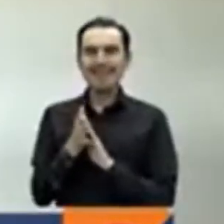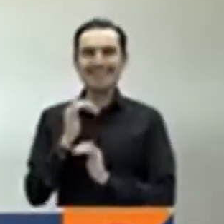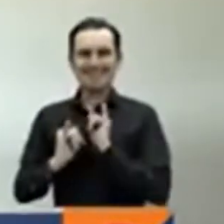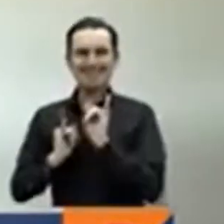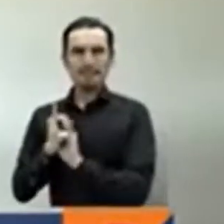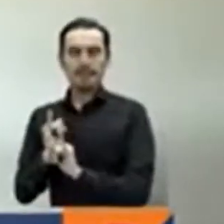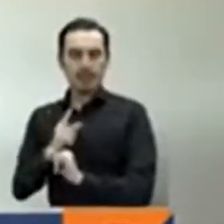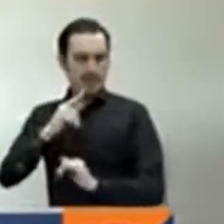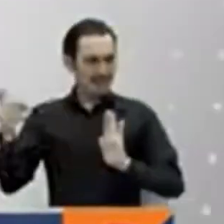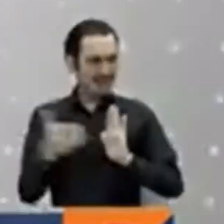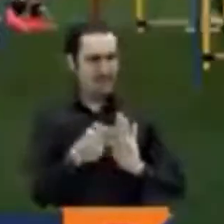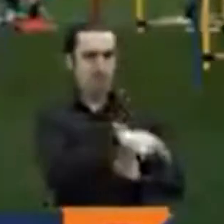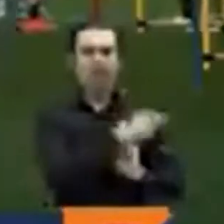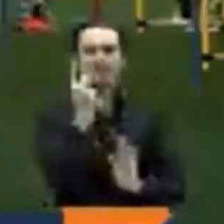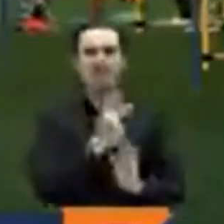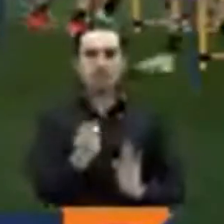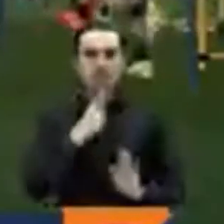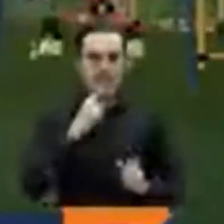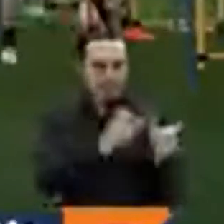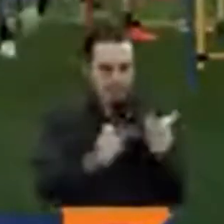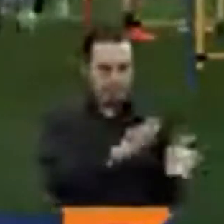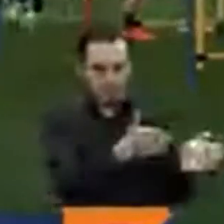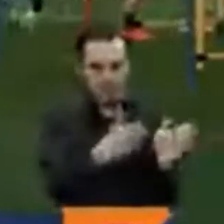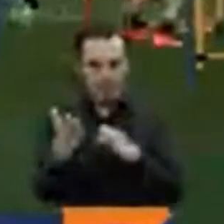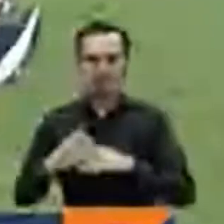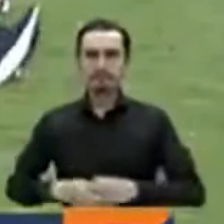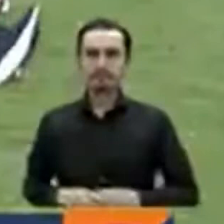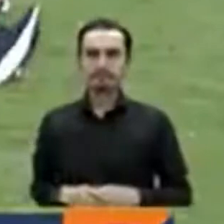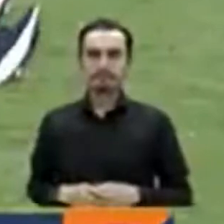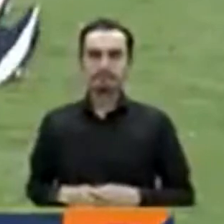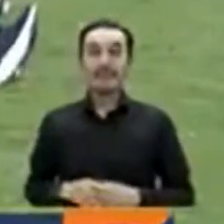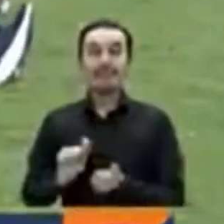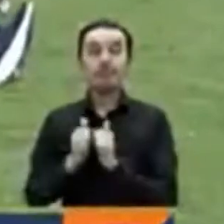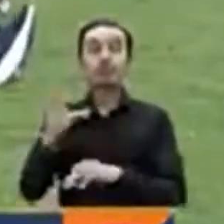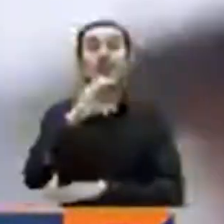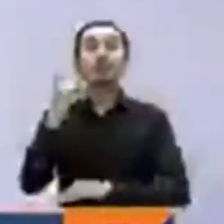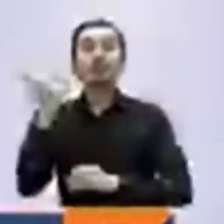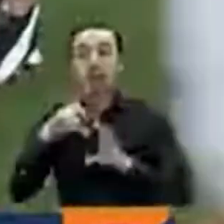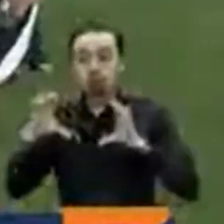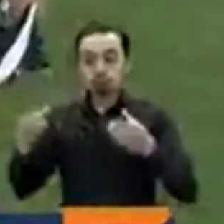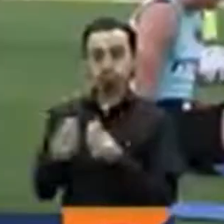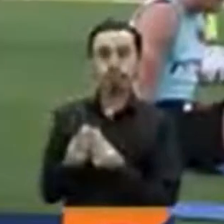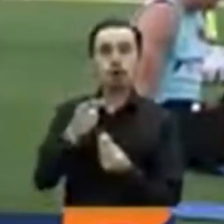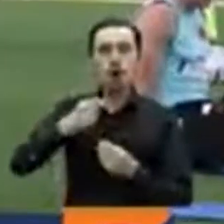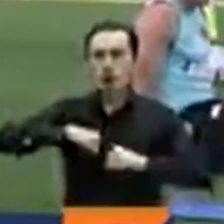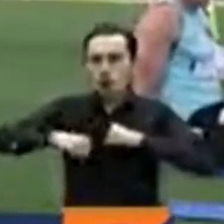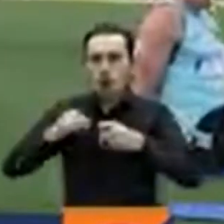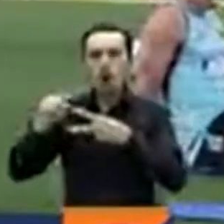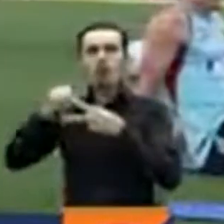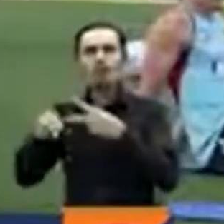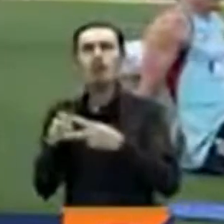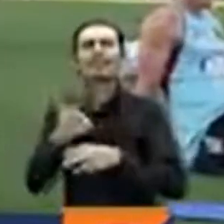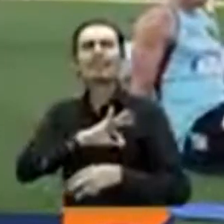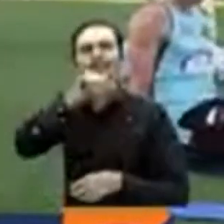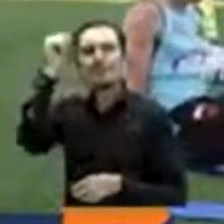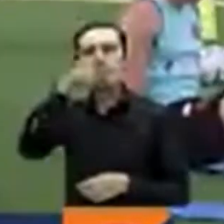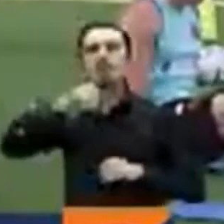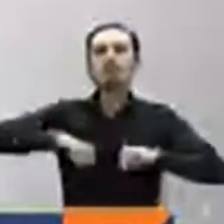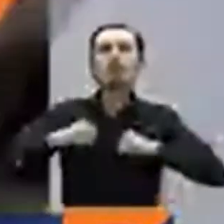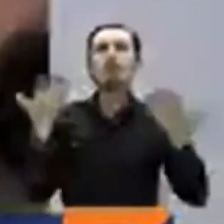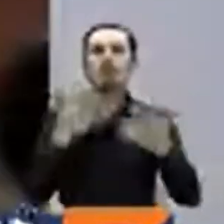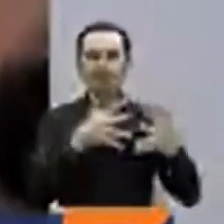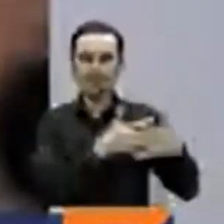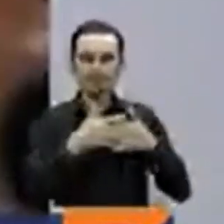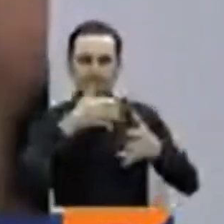de crímenes de lesa humanidad. En Deportes, Colombia ya tiene el equipo completo para jugar los amistosos del fin de semana en Estados